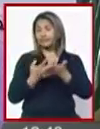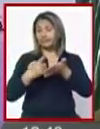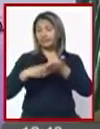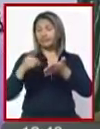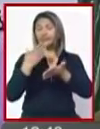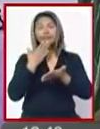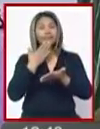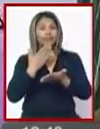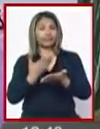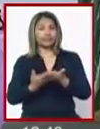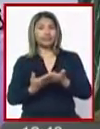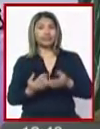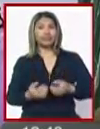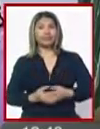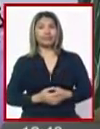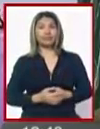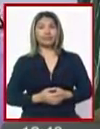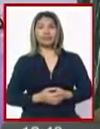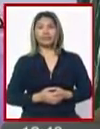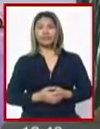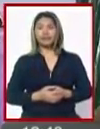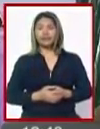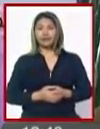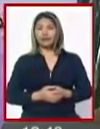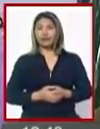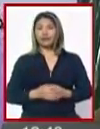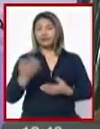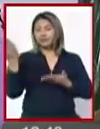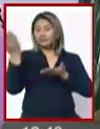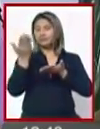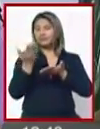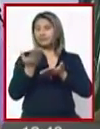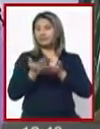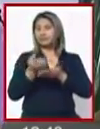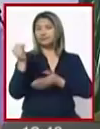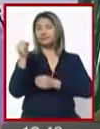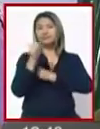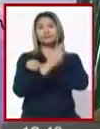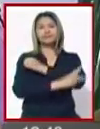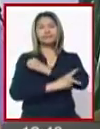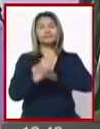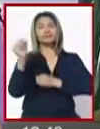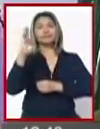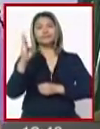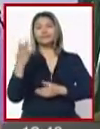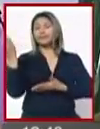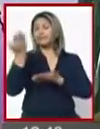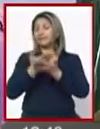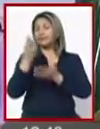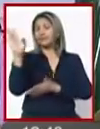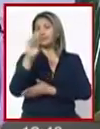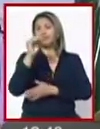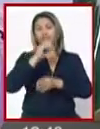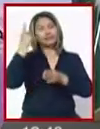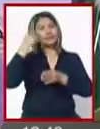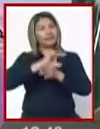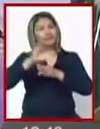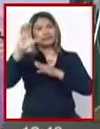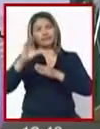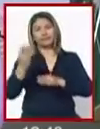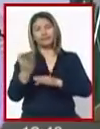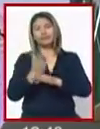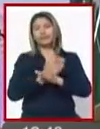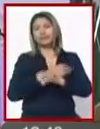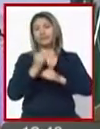del país, en este caso pasivo dentro de la extradición, que es Brasil, pues se corresponderá a traerlo aquí a Bolivia para que cumpla el